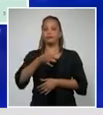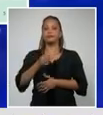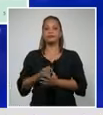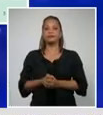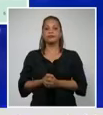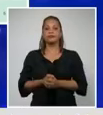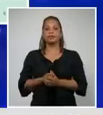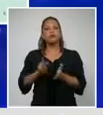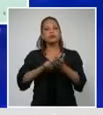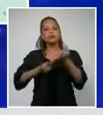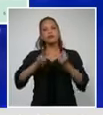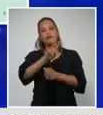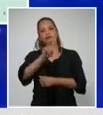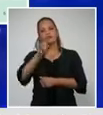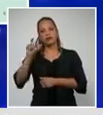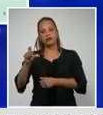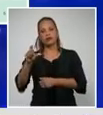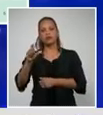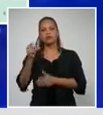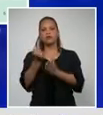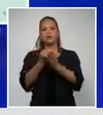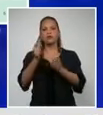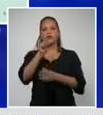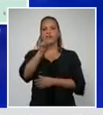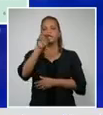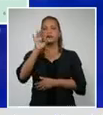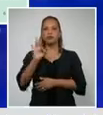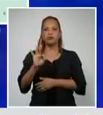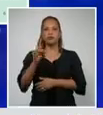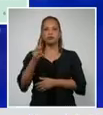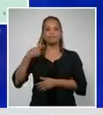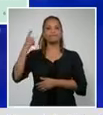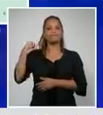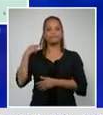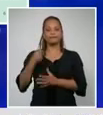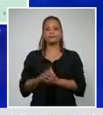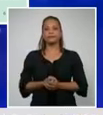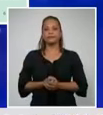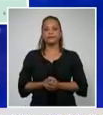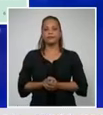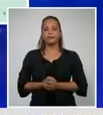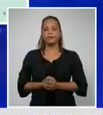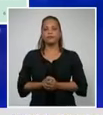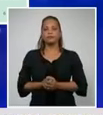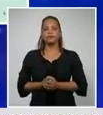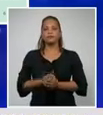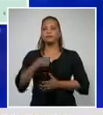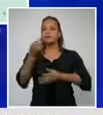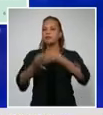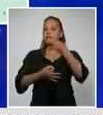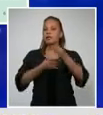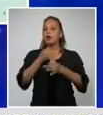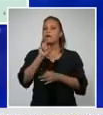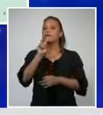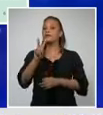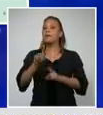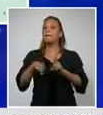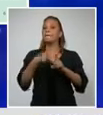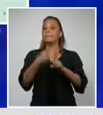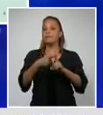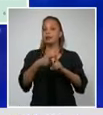Clara confirma 18 casos ayer autóctonos, podemos decir que 2 más que la jornada